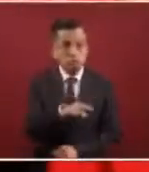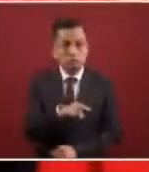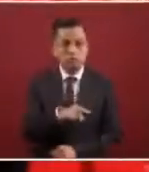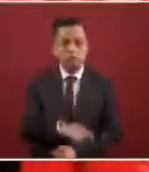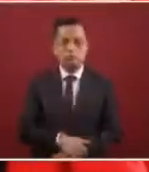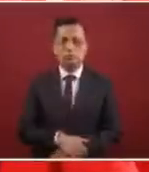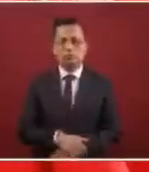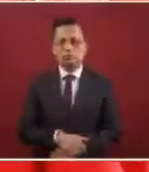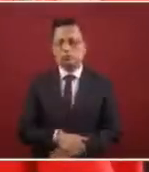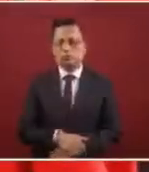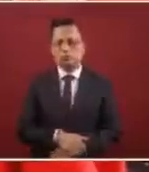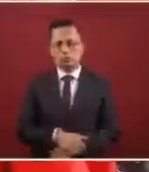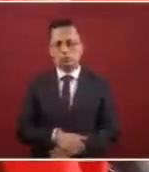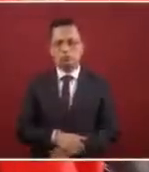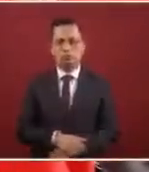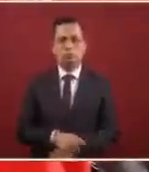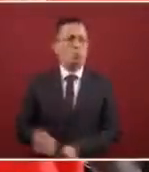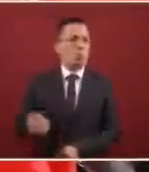los